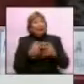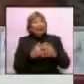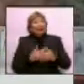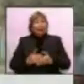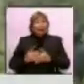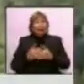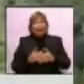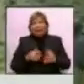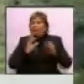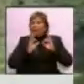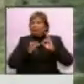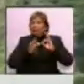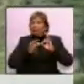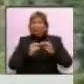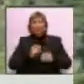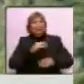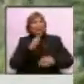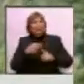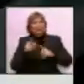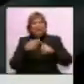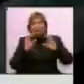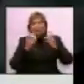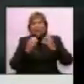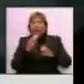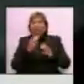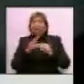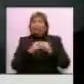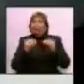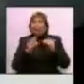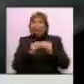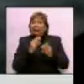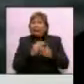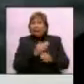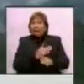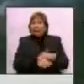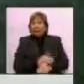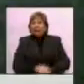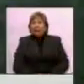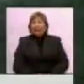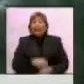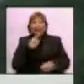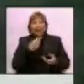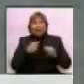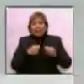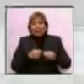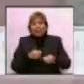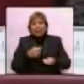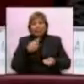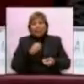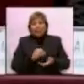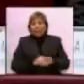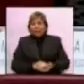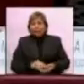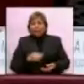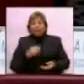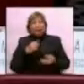país, traducida en diferentes programas y temas de desarrollo. Además destacó el apoyo a la lucha contra el narcotráfico. Y